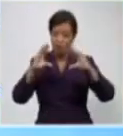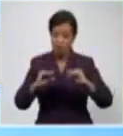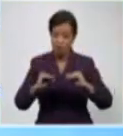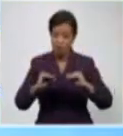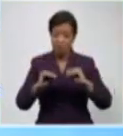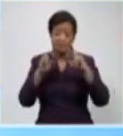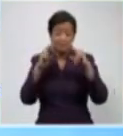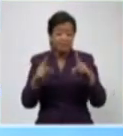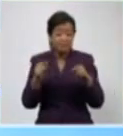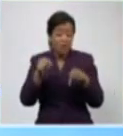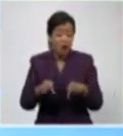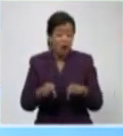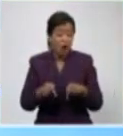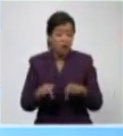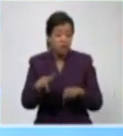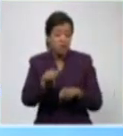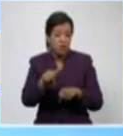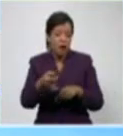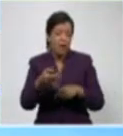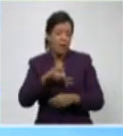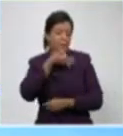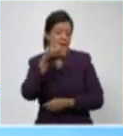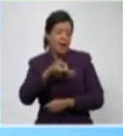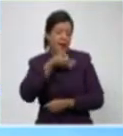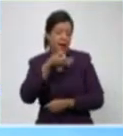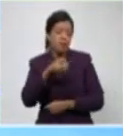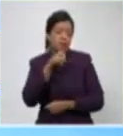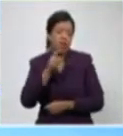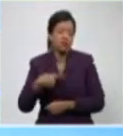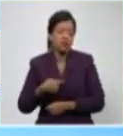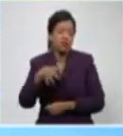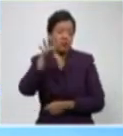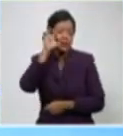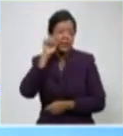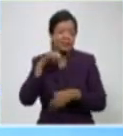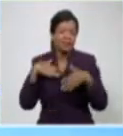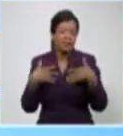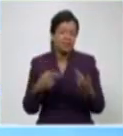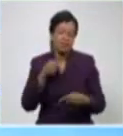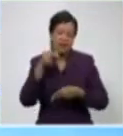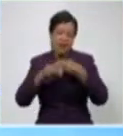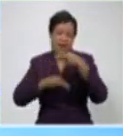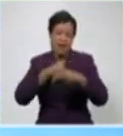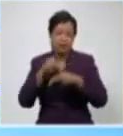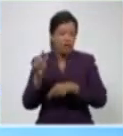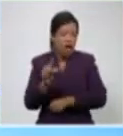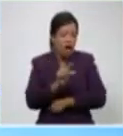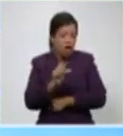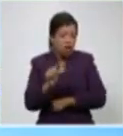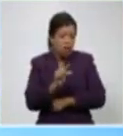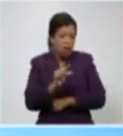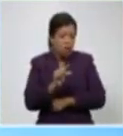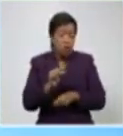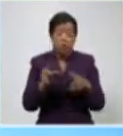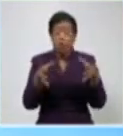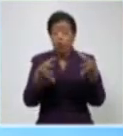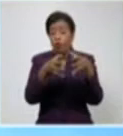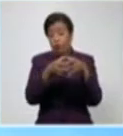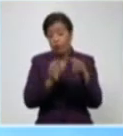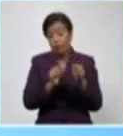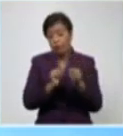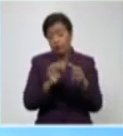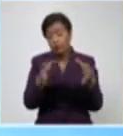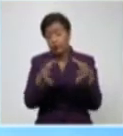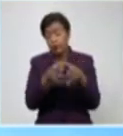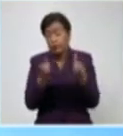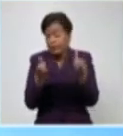Regresamos hoy con más elementos que nos permiten comprender las acciones de provocación recientes que un grupo muy